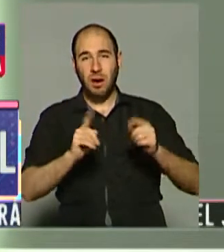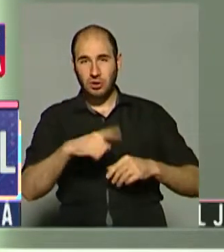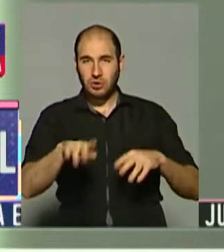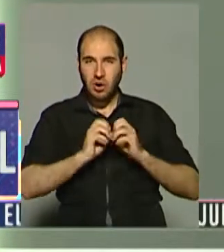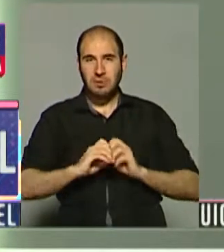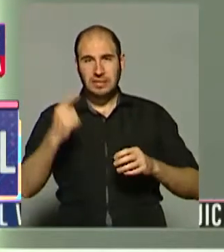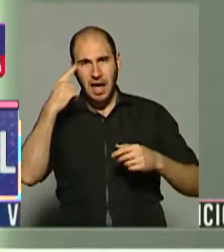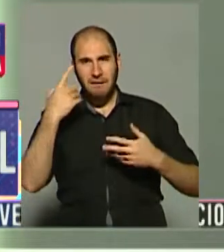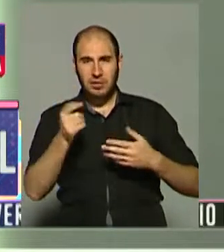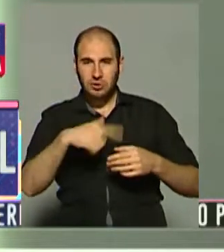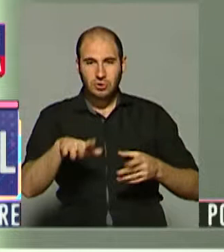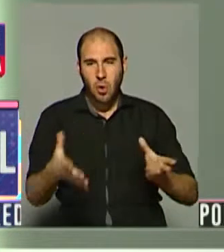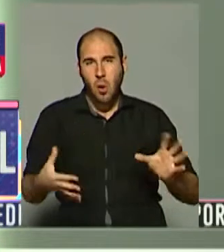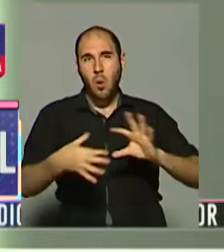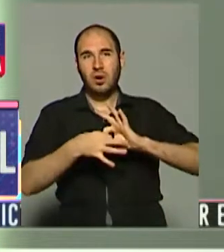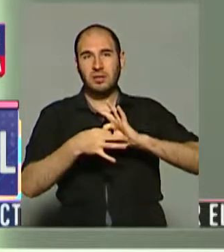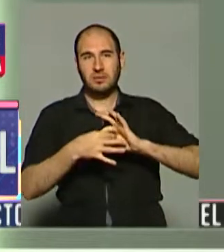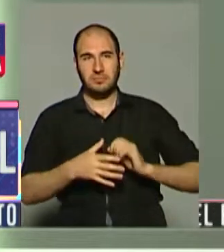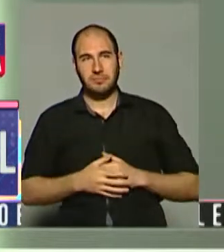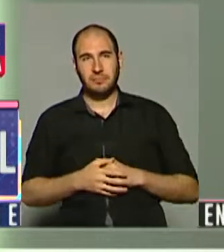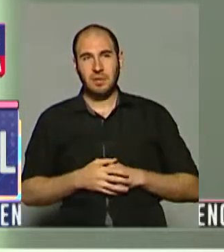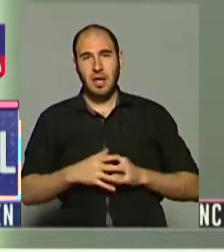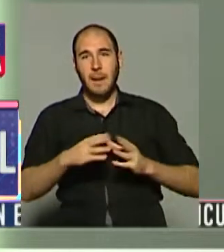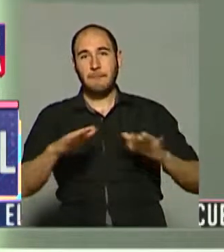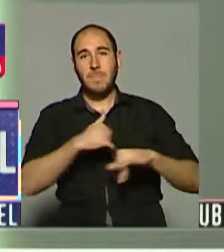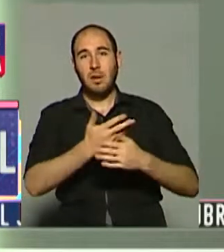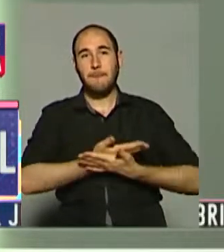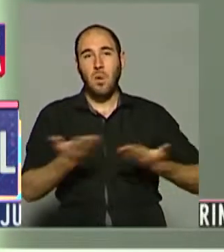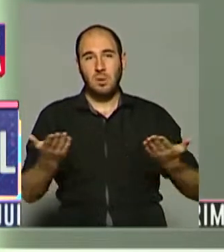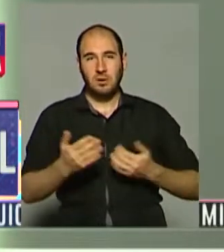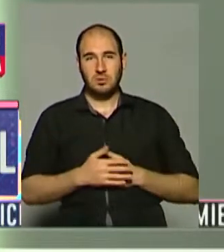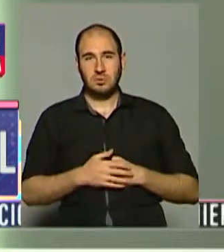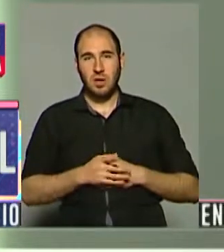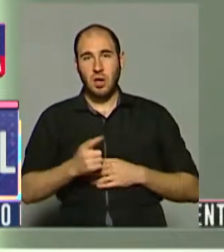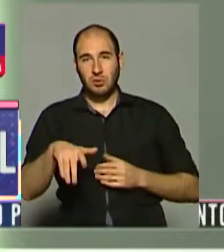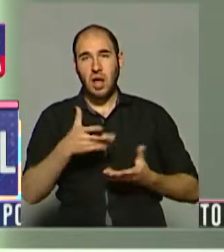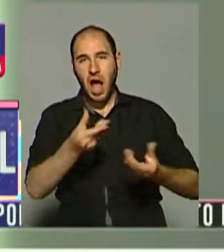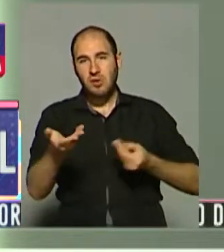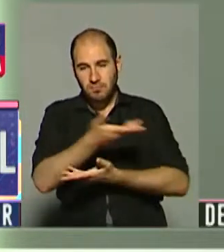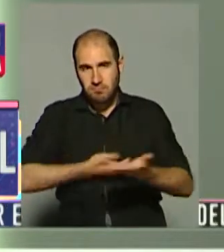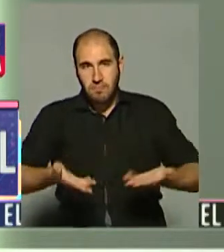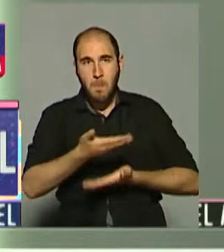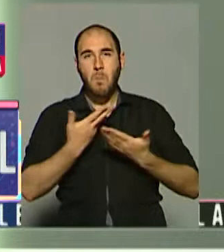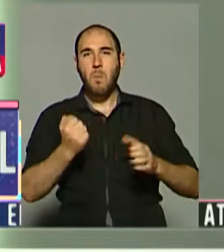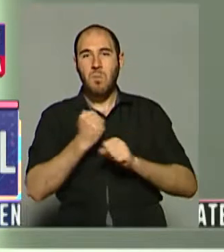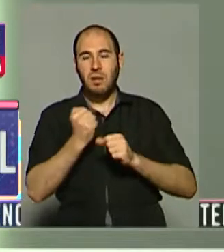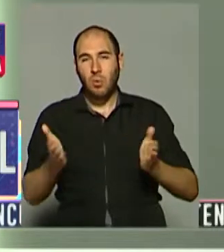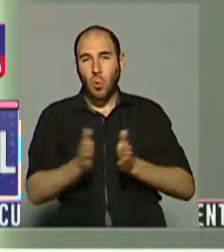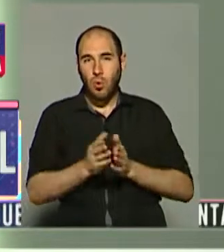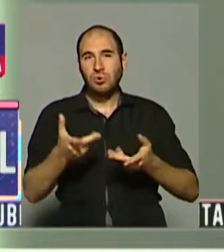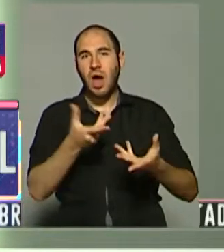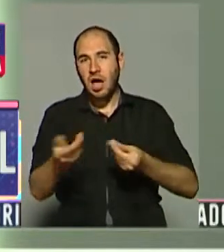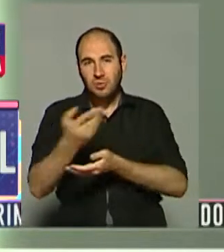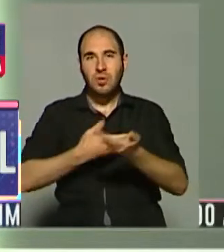empecemos a pensarnos como una unidad. Uh-huh. Medios públicos que podemos colaborar entre nosotros, trabajar juntos,